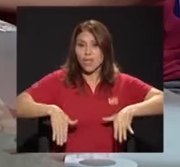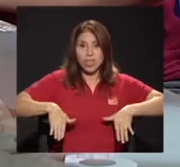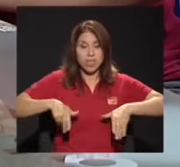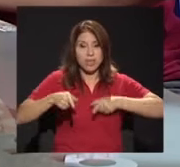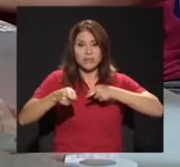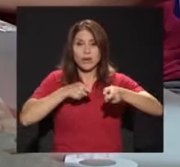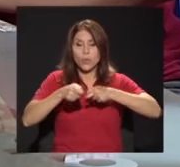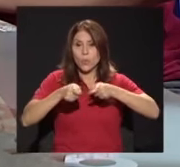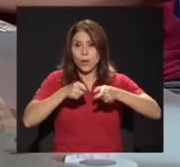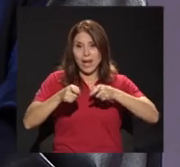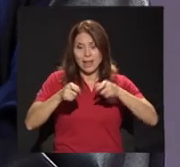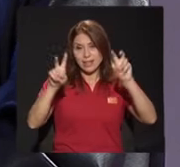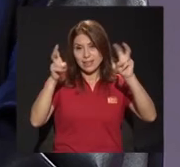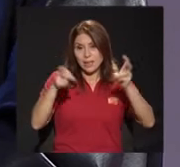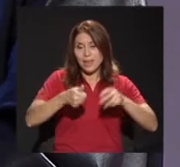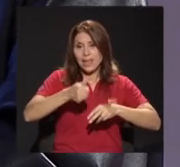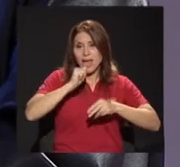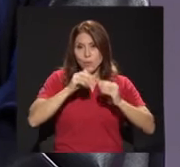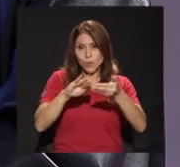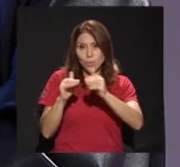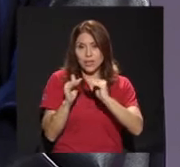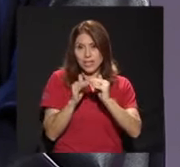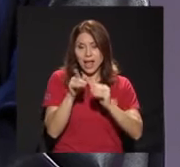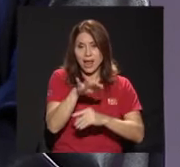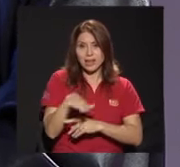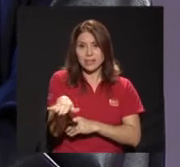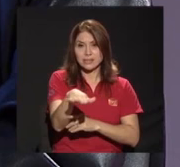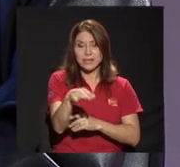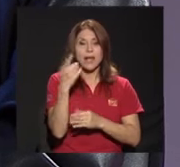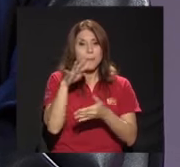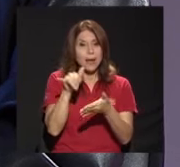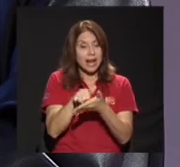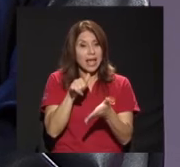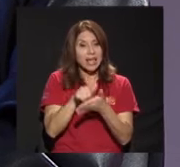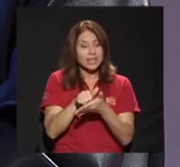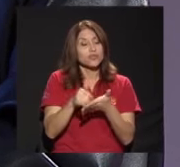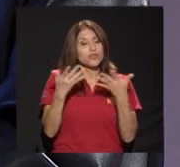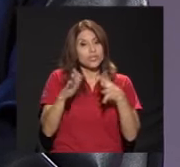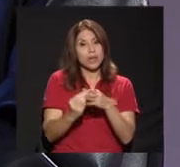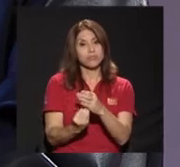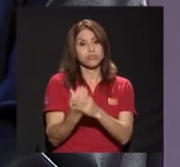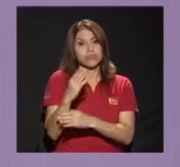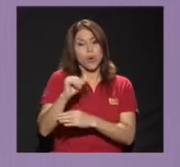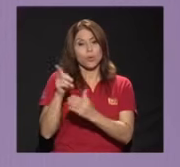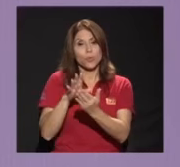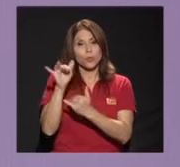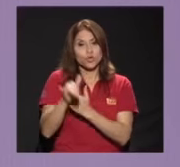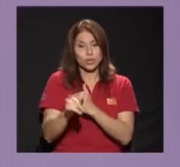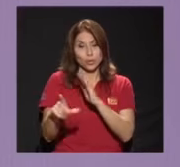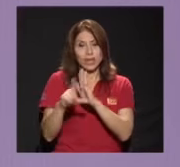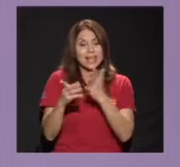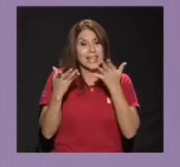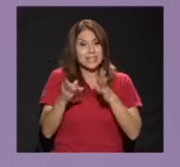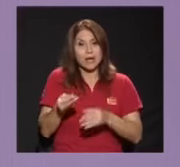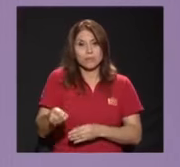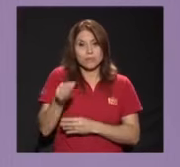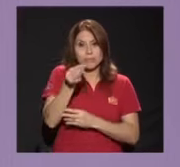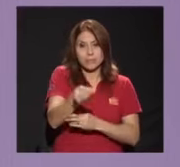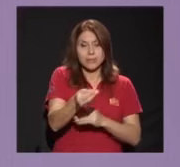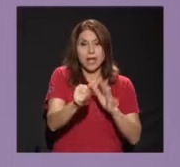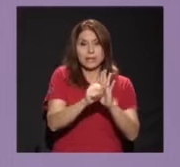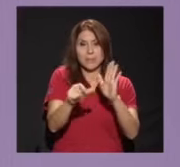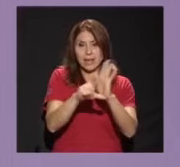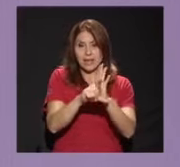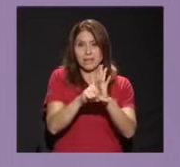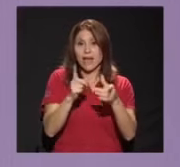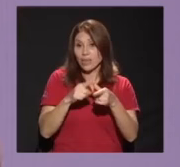acueductos comunitarios. Para eso precisamente se gestionó o se construyó otro proyecto de ley que está en Asamblea Legislativa. Entonces, en materia de